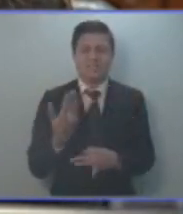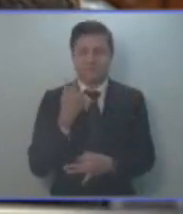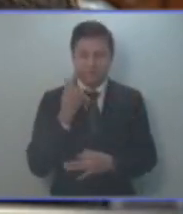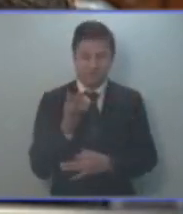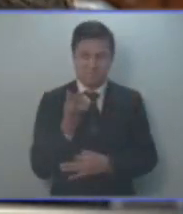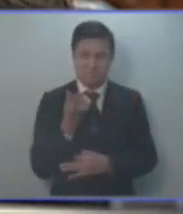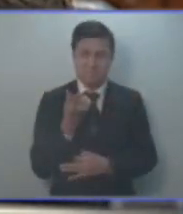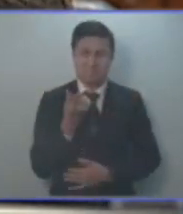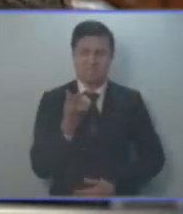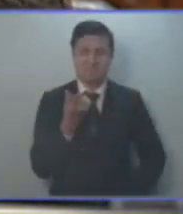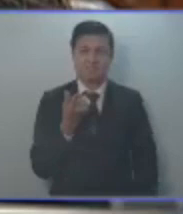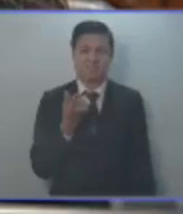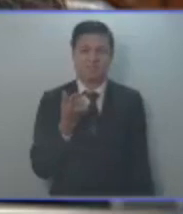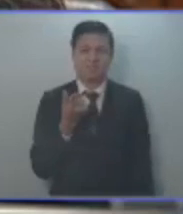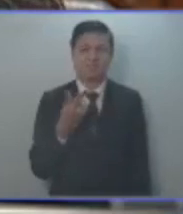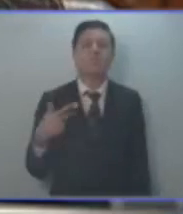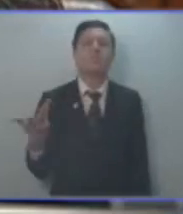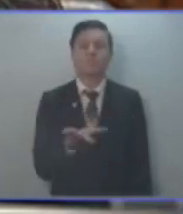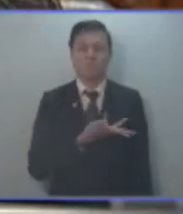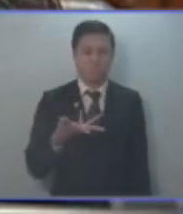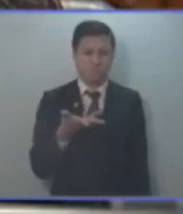que somos